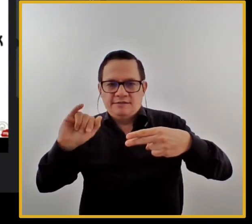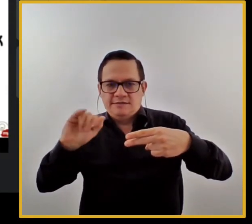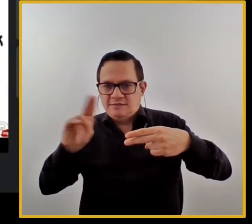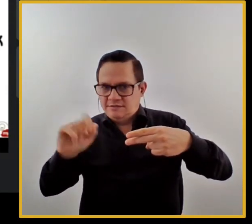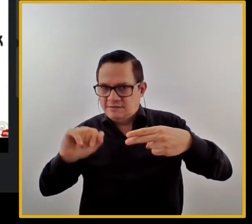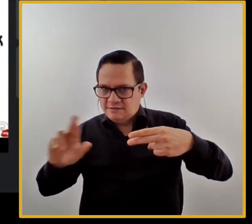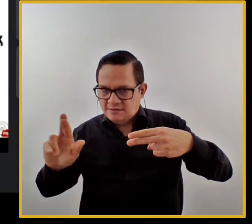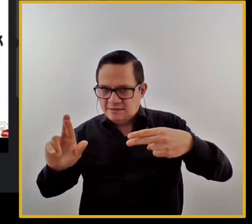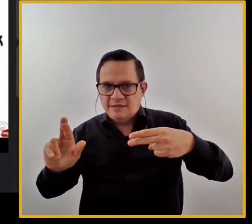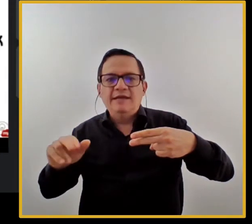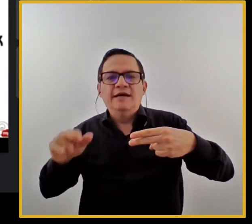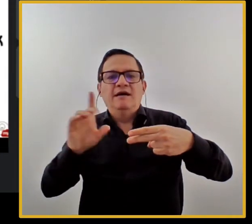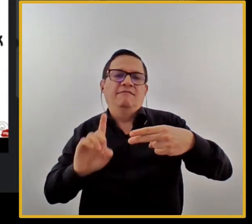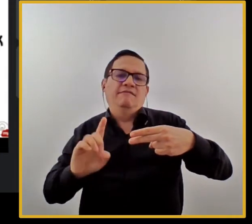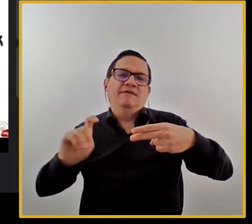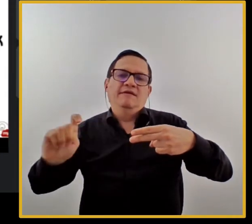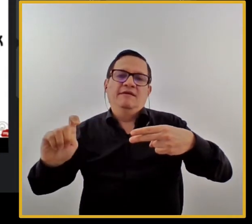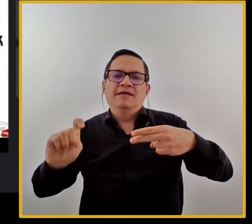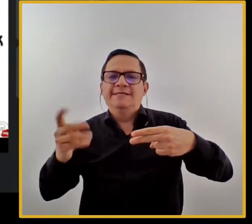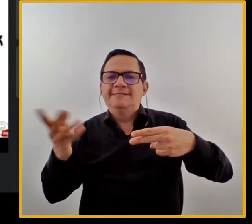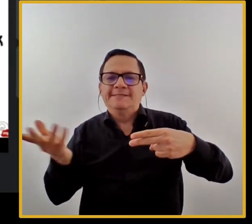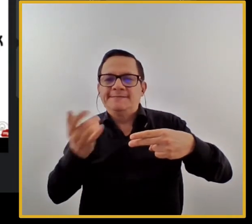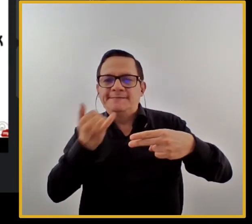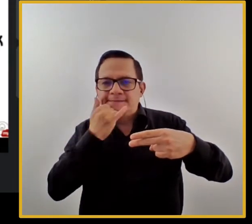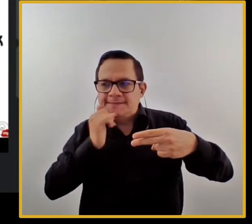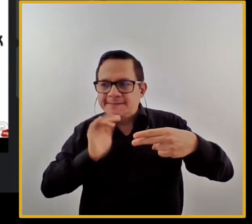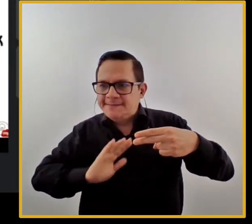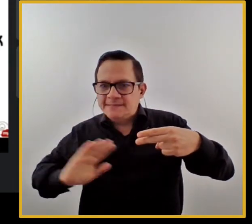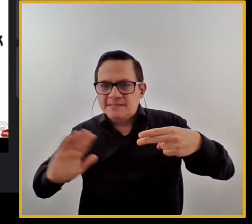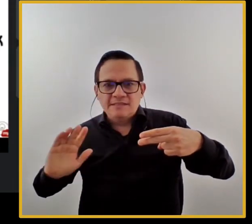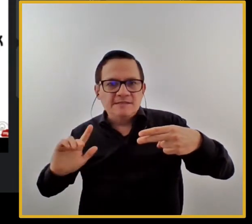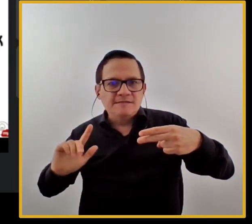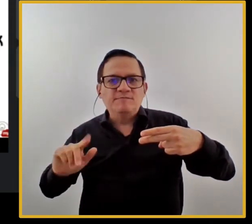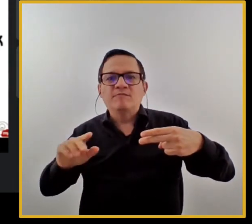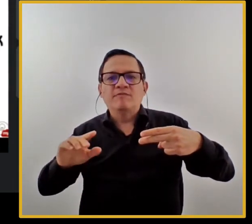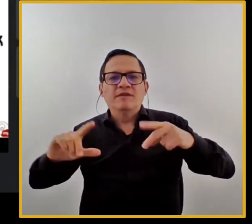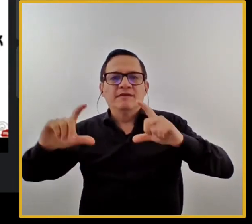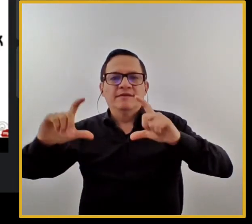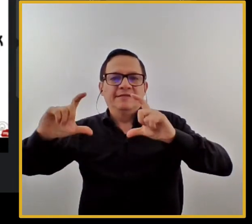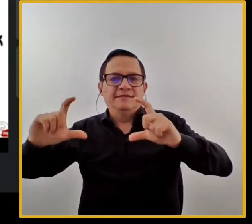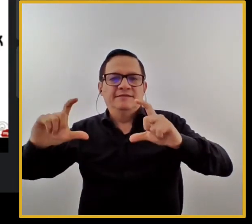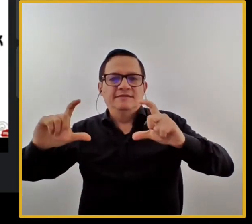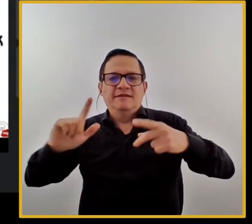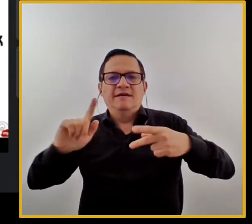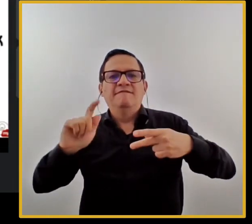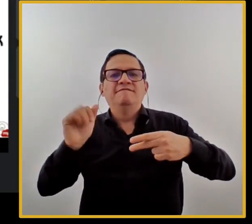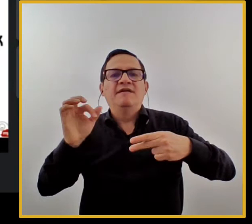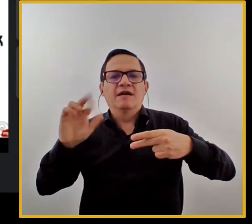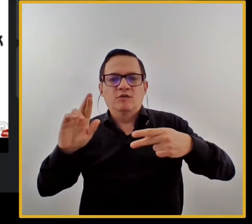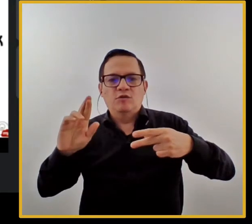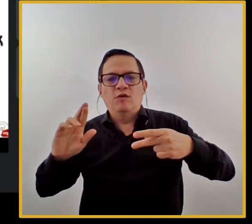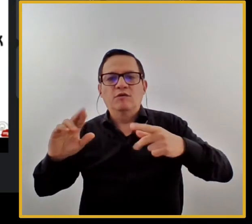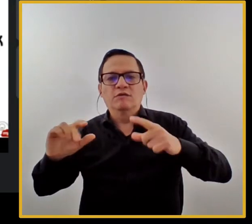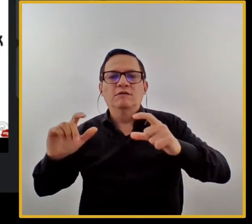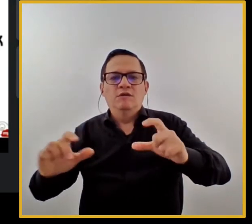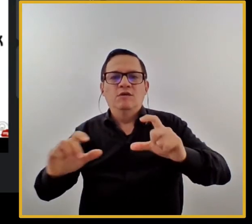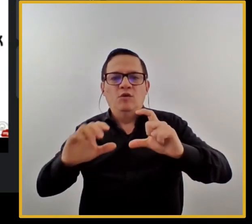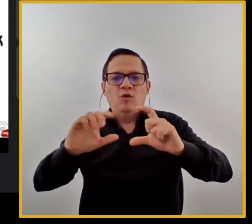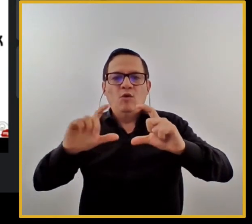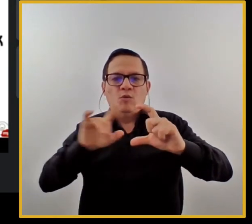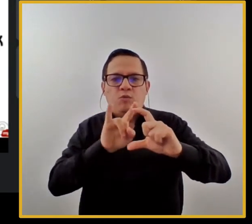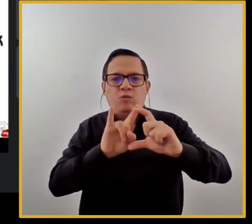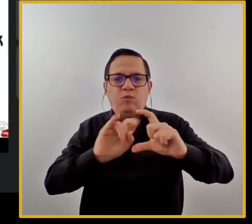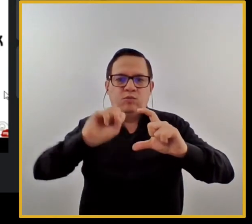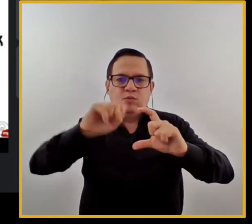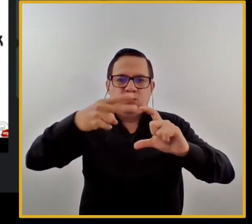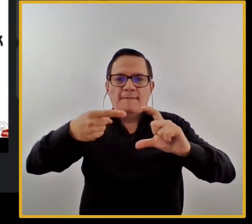quedó al hacer la factorización? Entonces, ¿factor de quién? Pues me queda de u al cuadrado